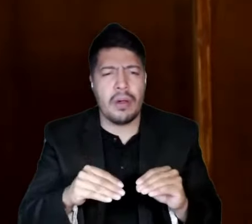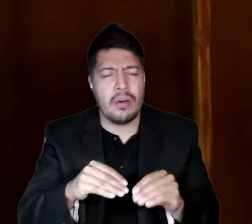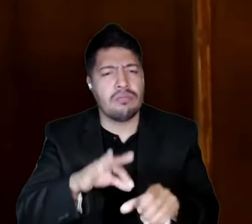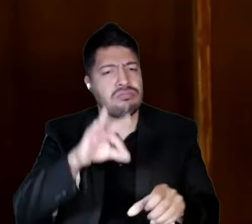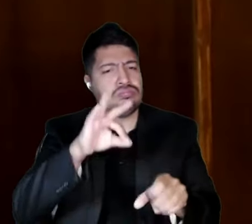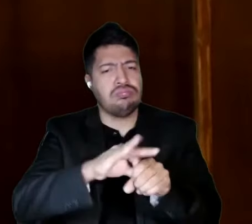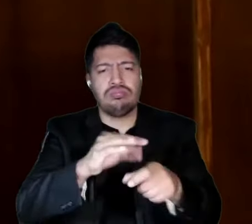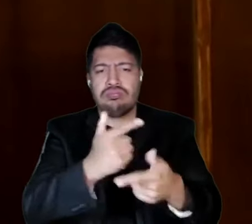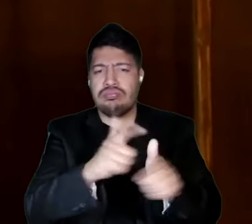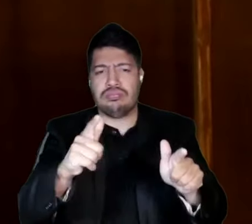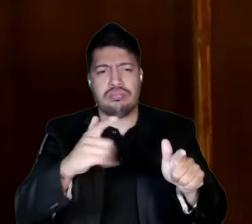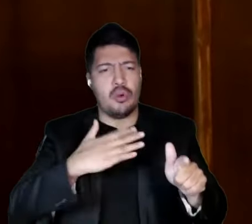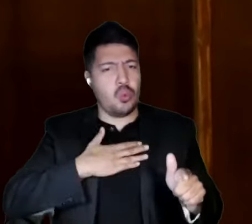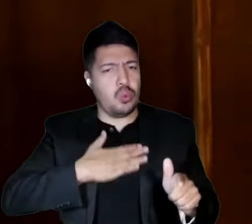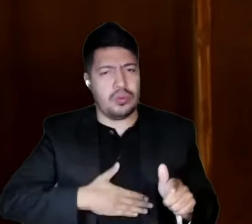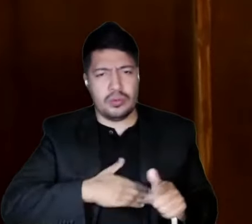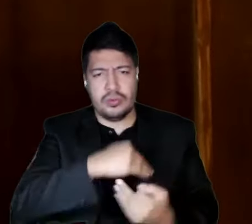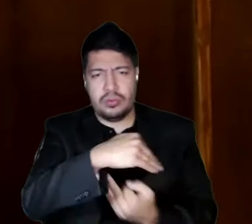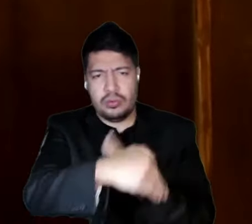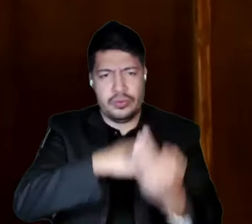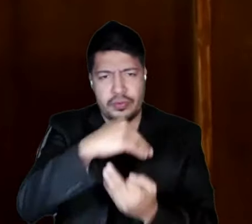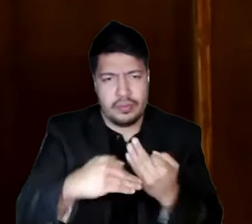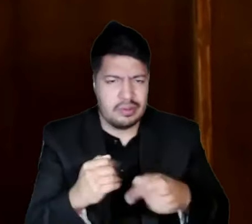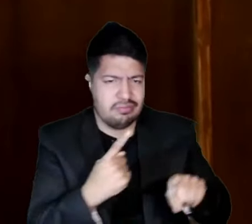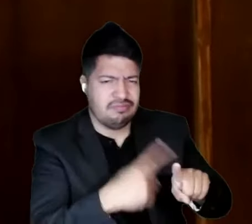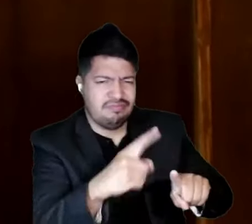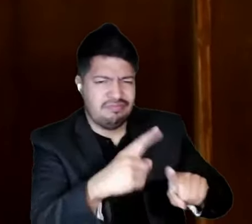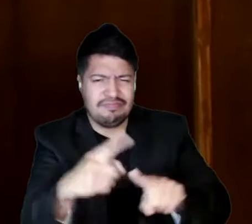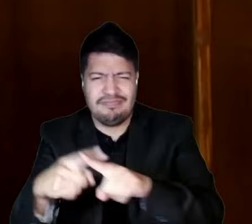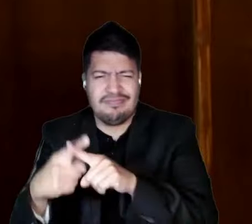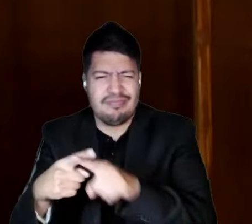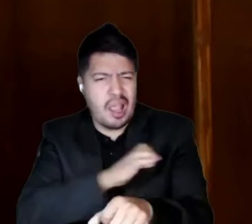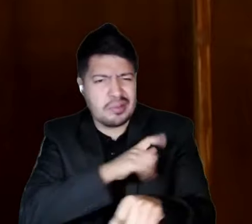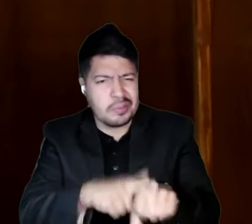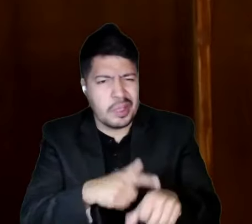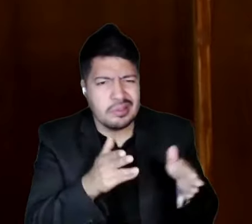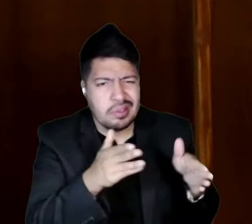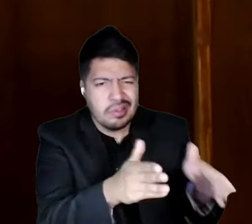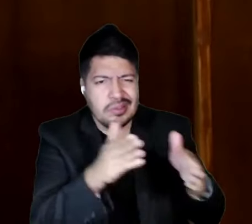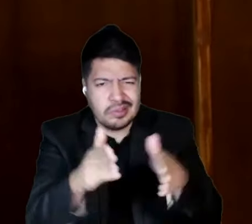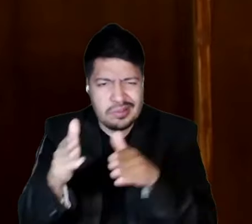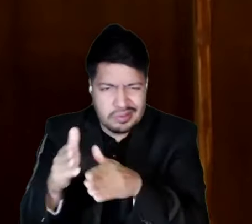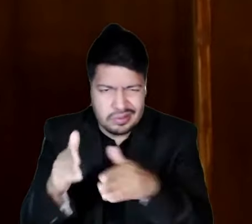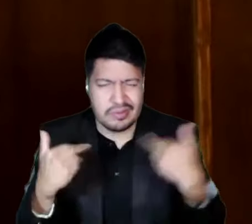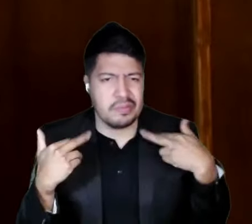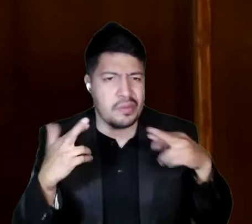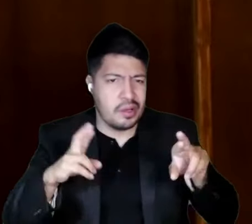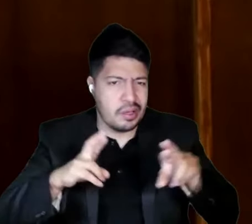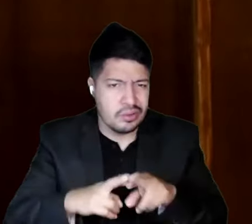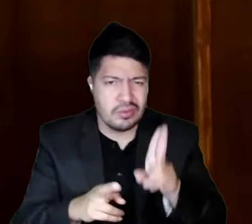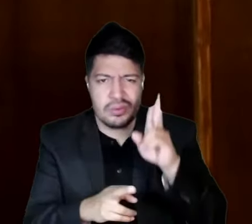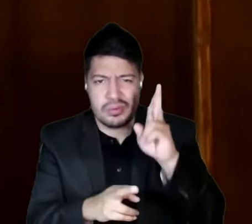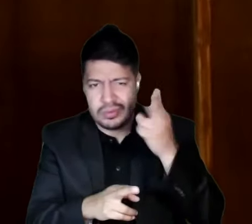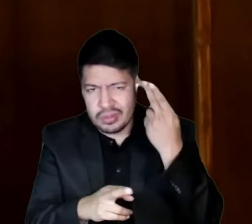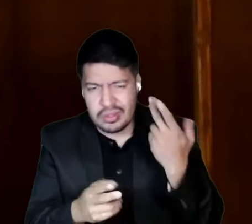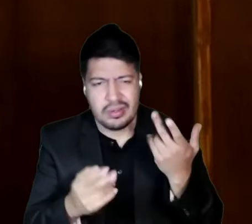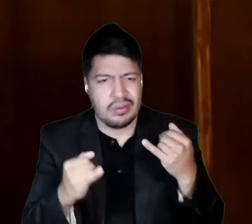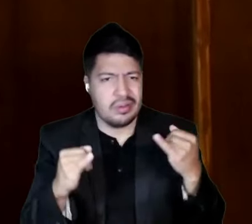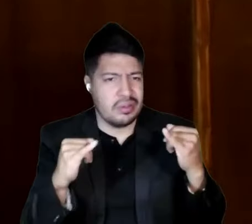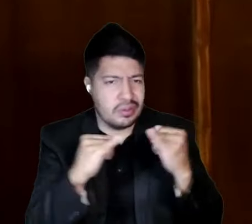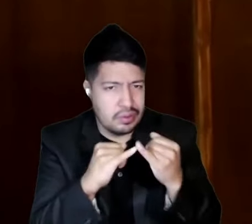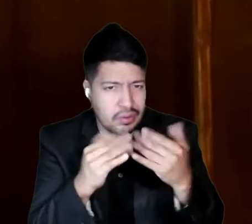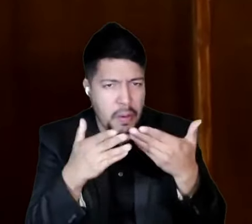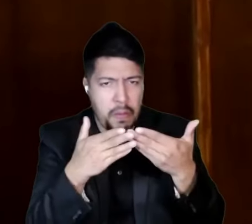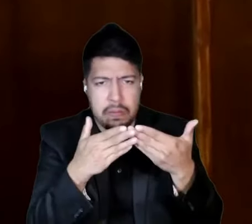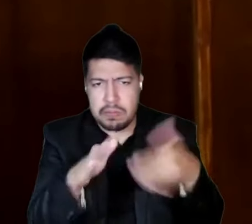con la amplia participación de especialistas académicos investigadores instituciones públicas y privadas